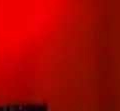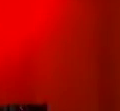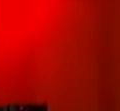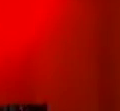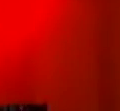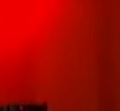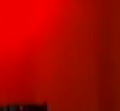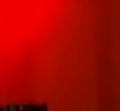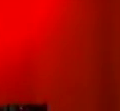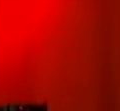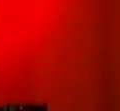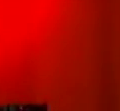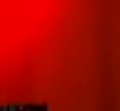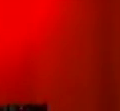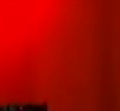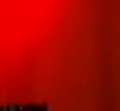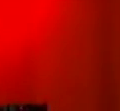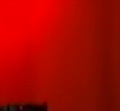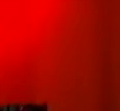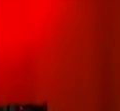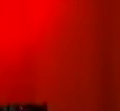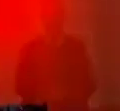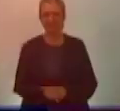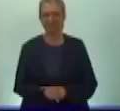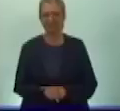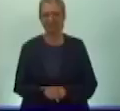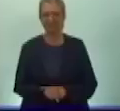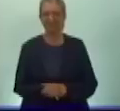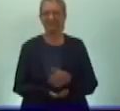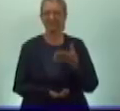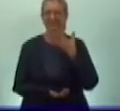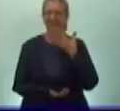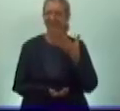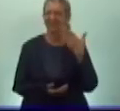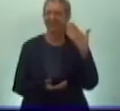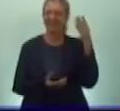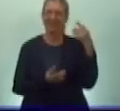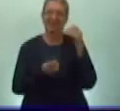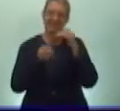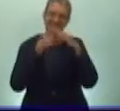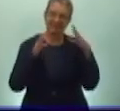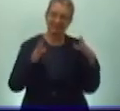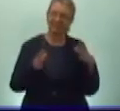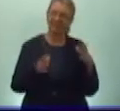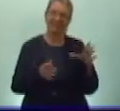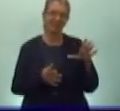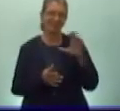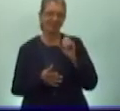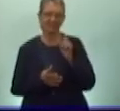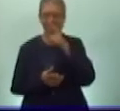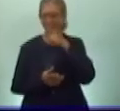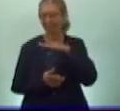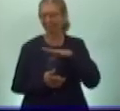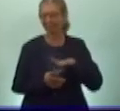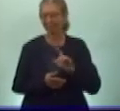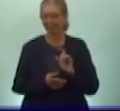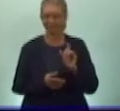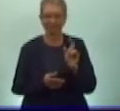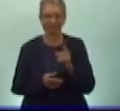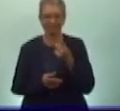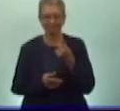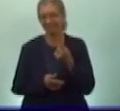Un saludo tengan todos los niños y las niñas del nivel educativo de primaria que cursan estudios en segundo grado, así como